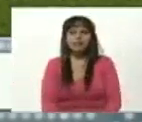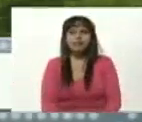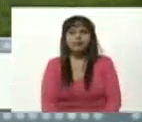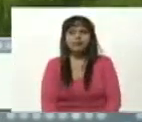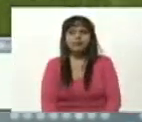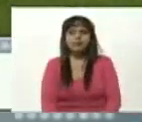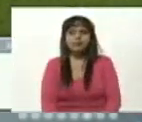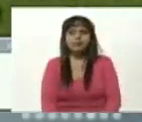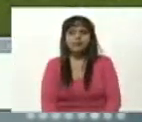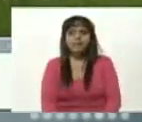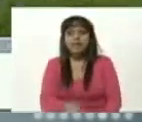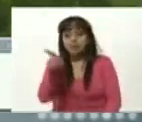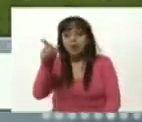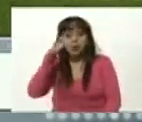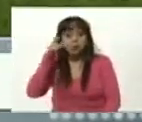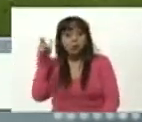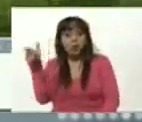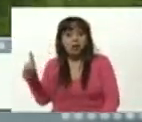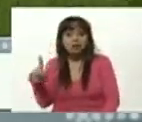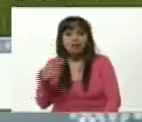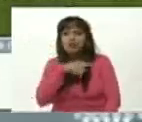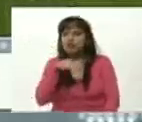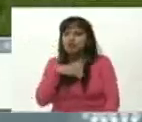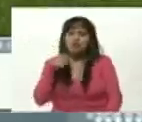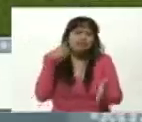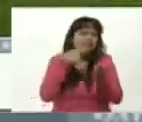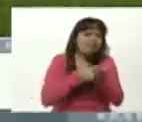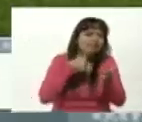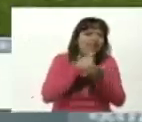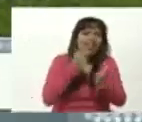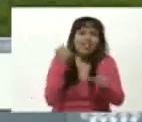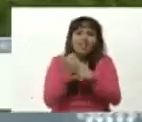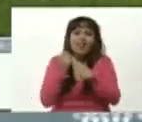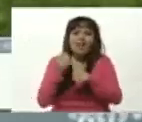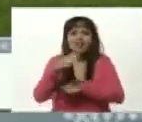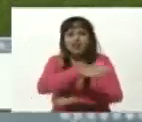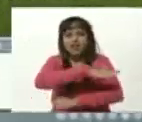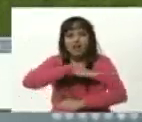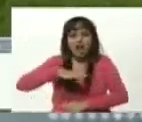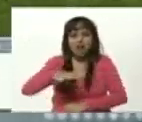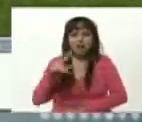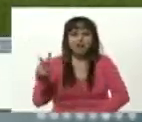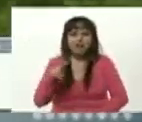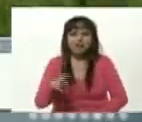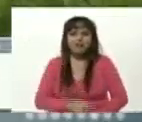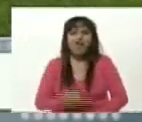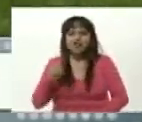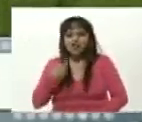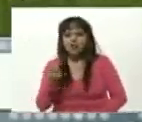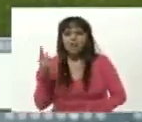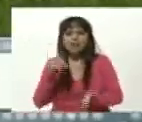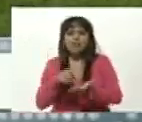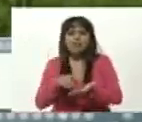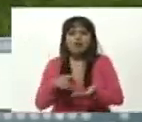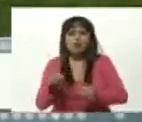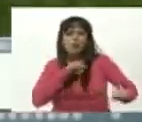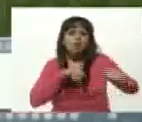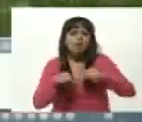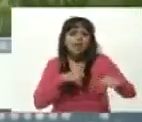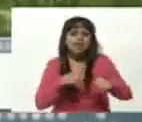Ahí en Guárico, ¿vale? Somos los tercos del campo venezolano. Me sumo al movimiento de tercos del campo